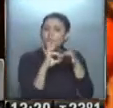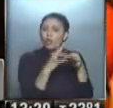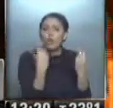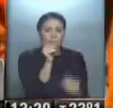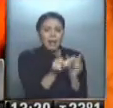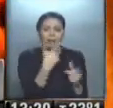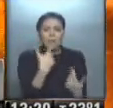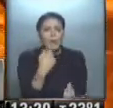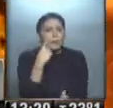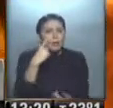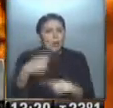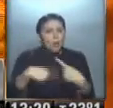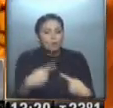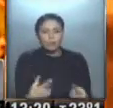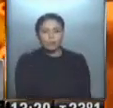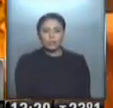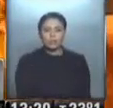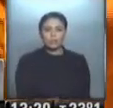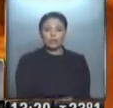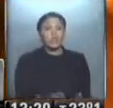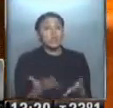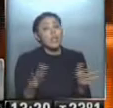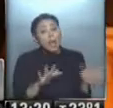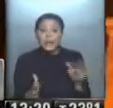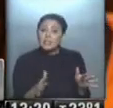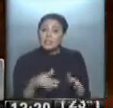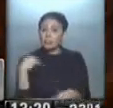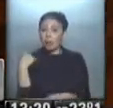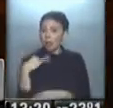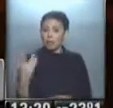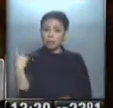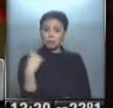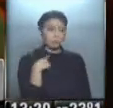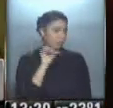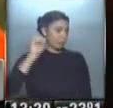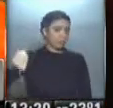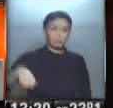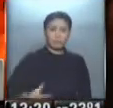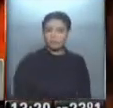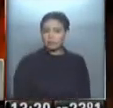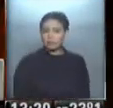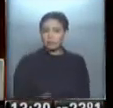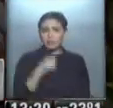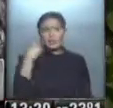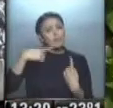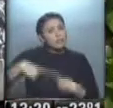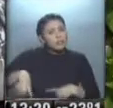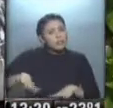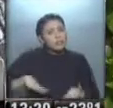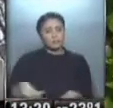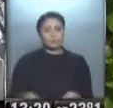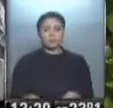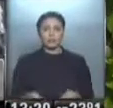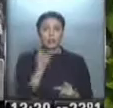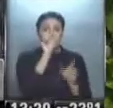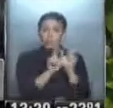gente sobrevive y cómo a veces pasan al lado nuestro y no le damos bola, ¿no? Donde pasan varias cosas a la vez y